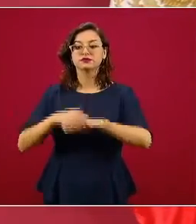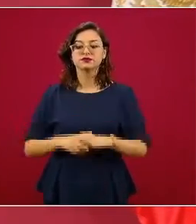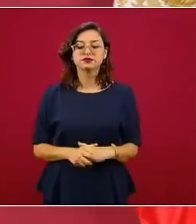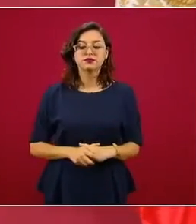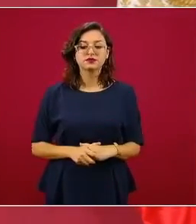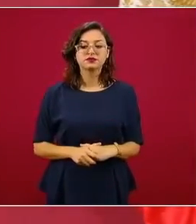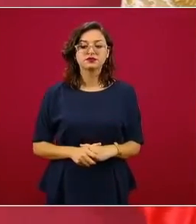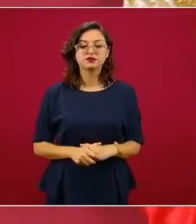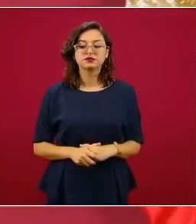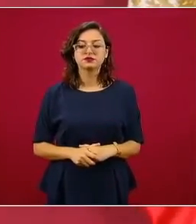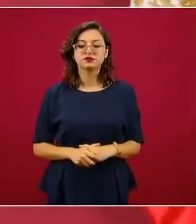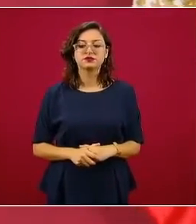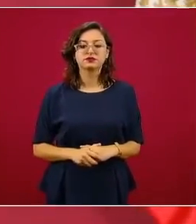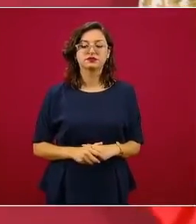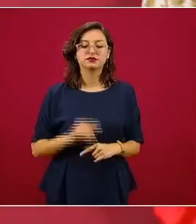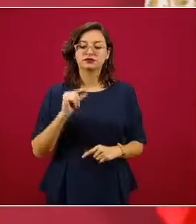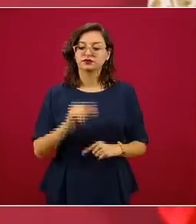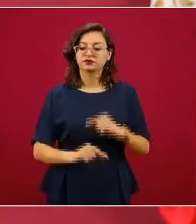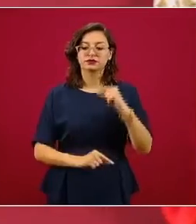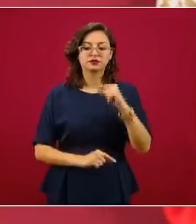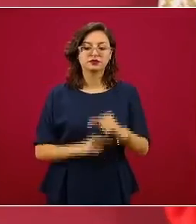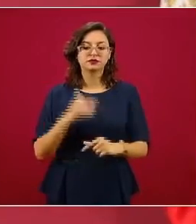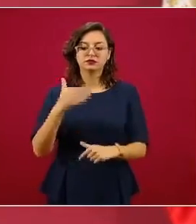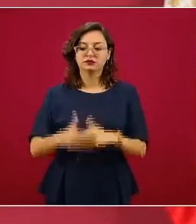Y así,